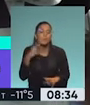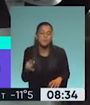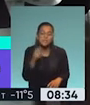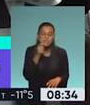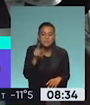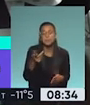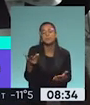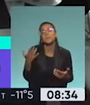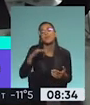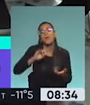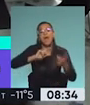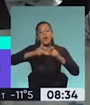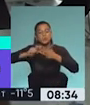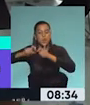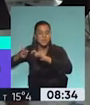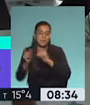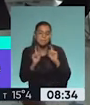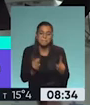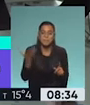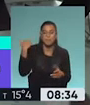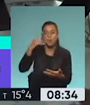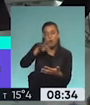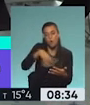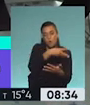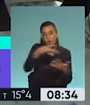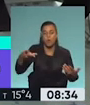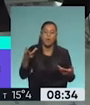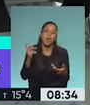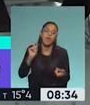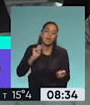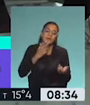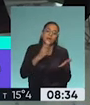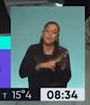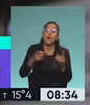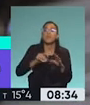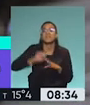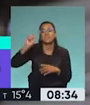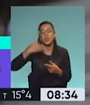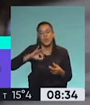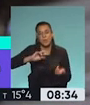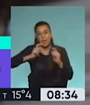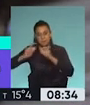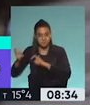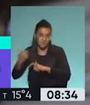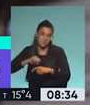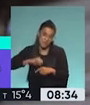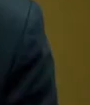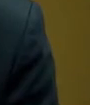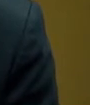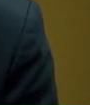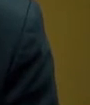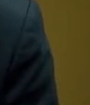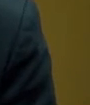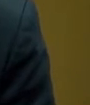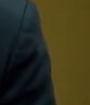económico de lo que ellos consideraban posible en este proyecto, que originalmente era solamente para Mendoza.